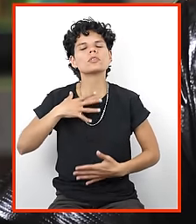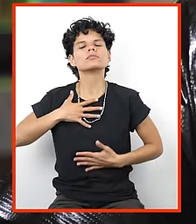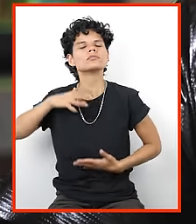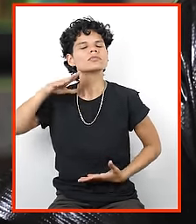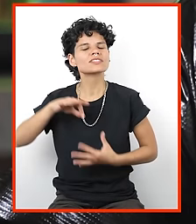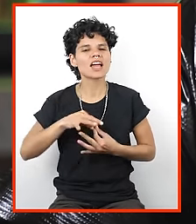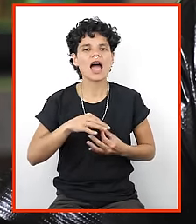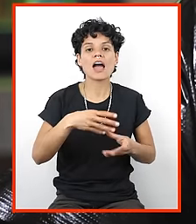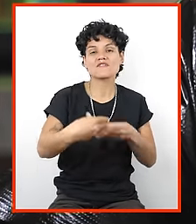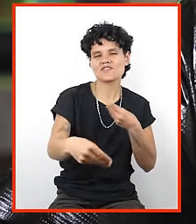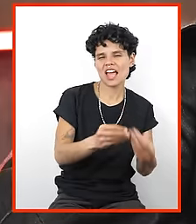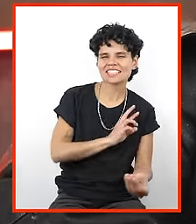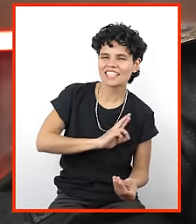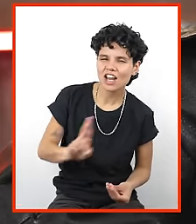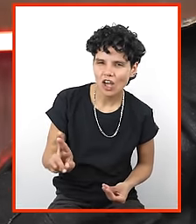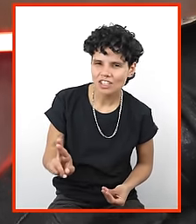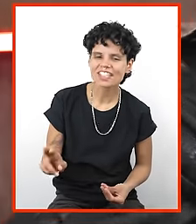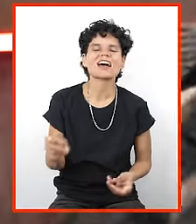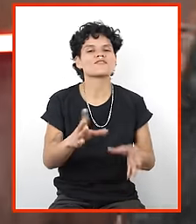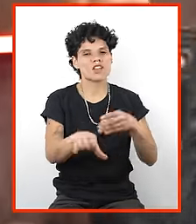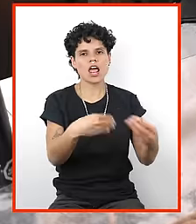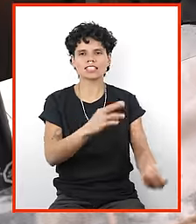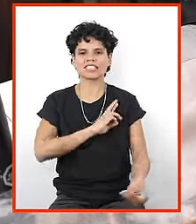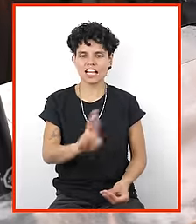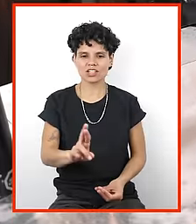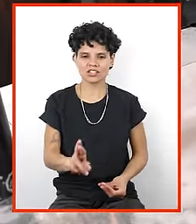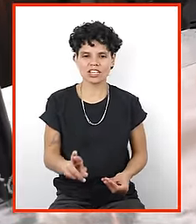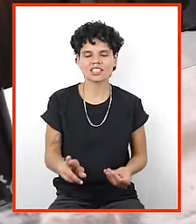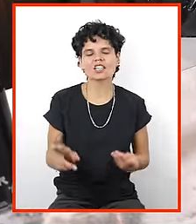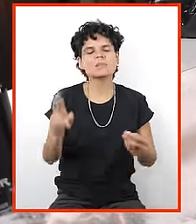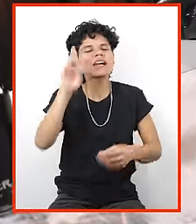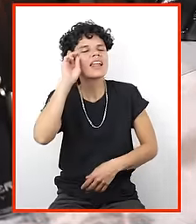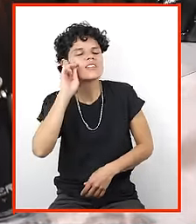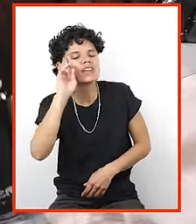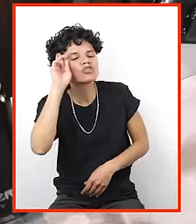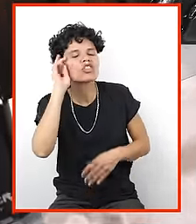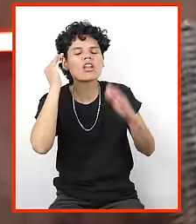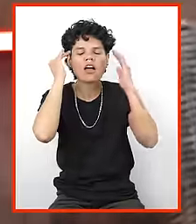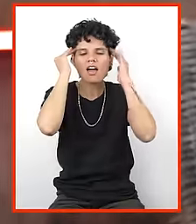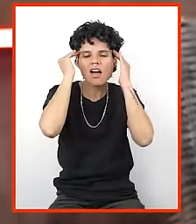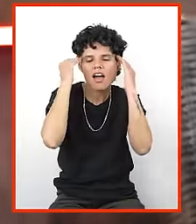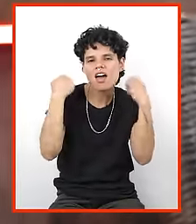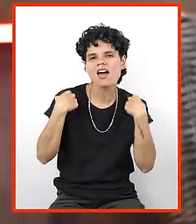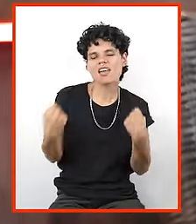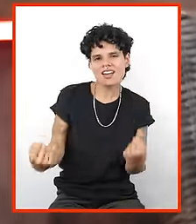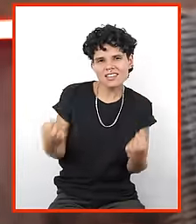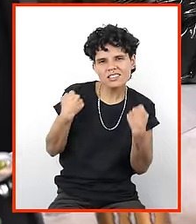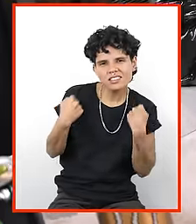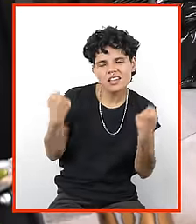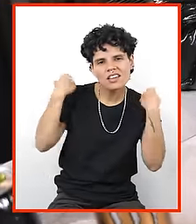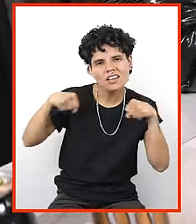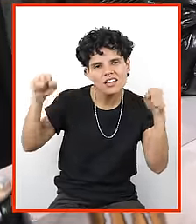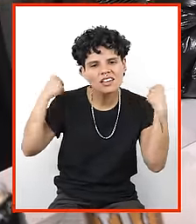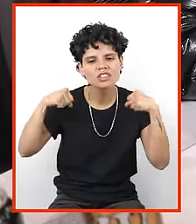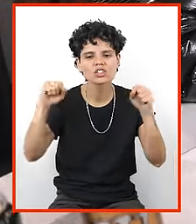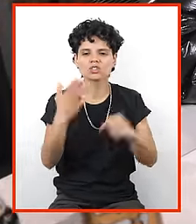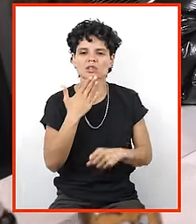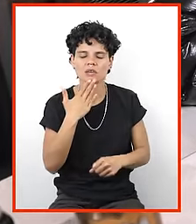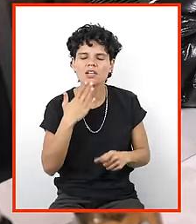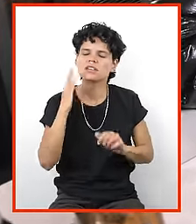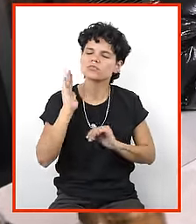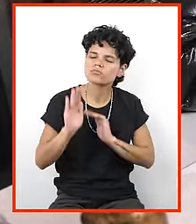conectarme conmigo. Flexi religiosa. Sí, flexi religiosa. Reflexionar, hacer ejercicio. Y en una de